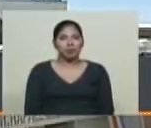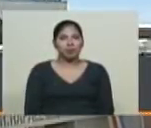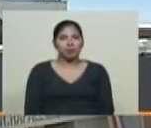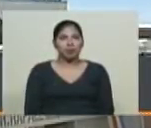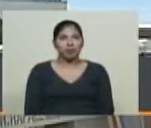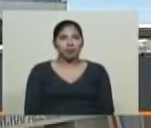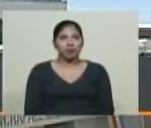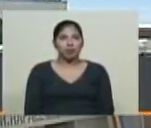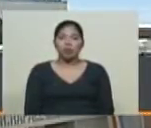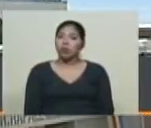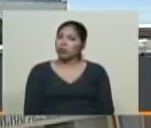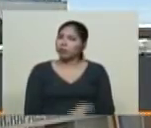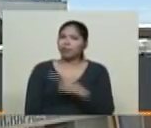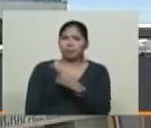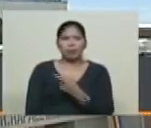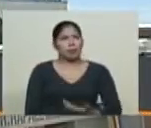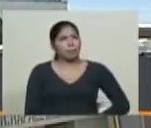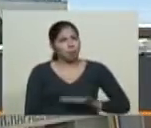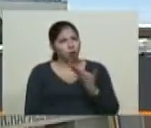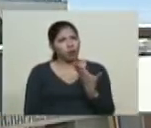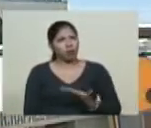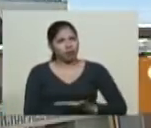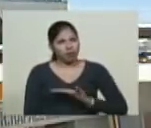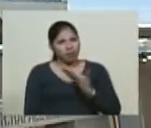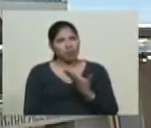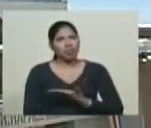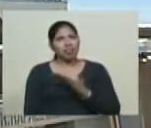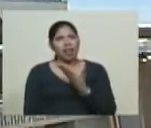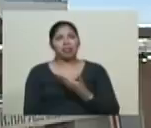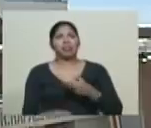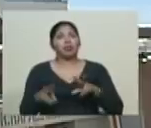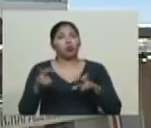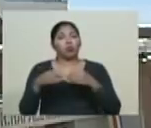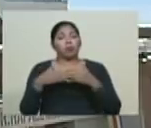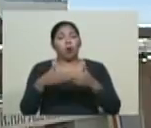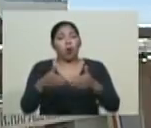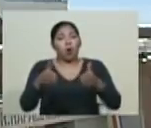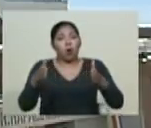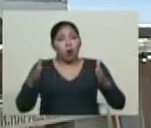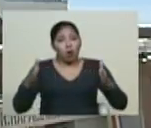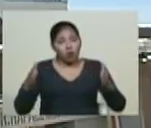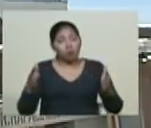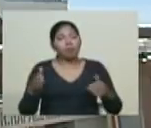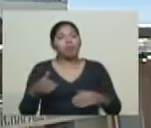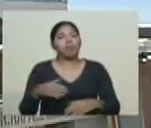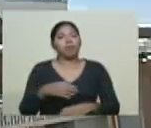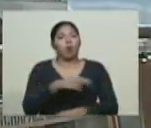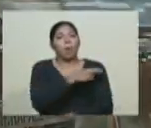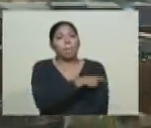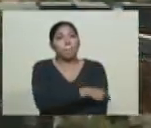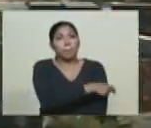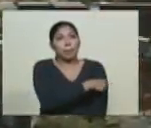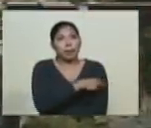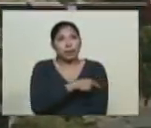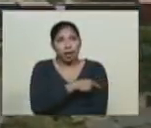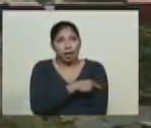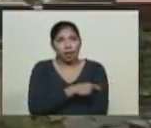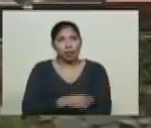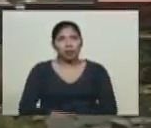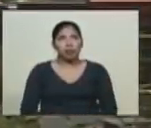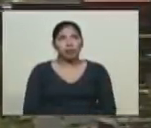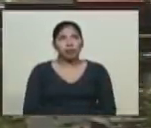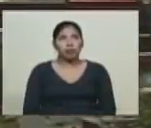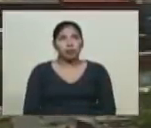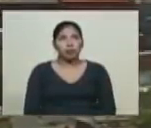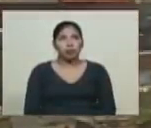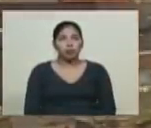Importante esta inauguración de la emergencia pediátrica del Hospital Rafael Medina Jiménez, conocido también como